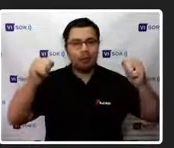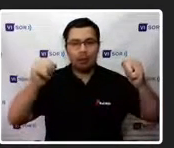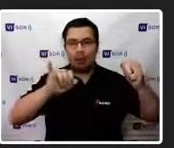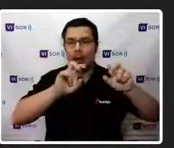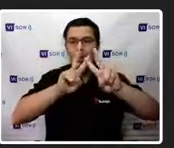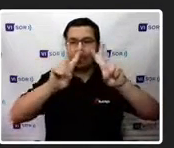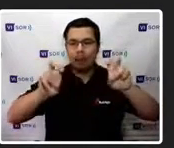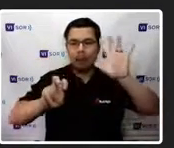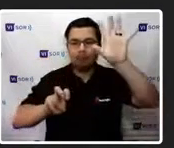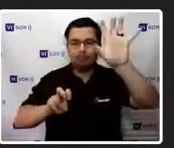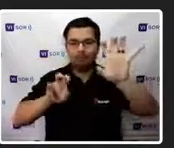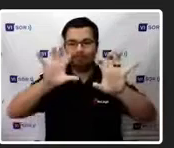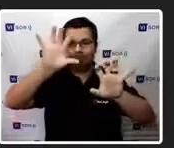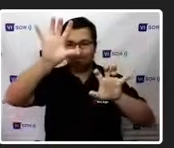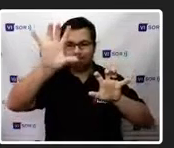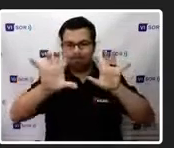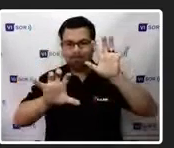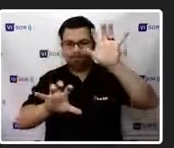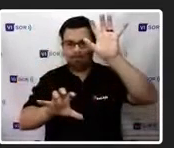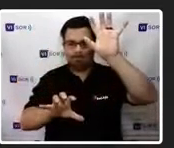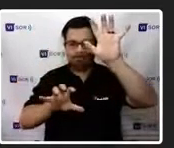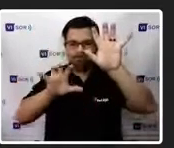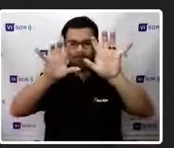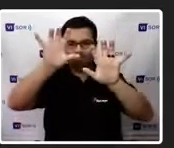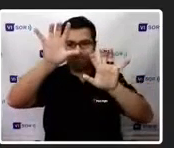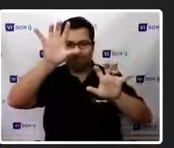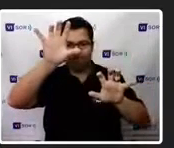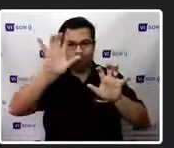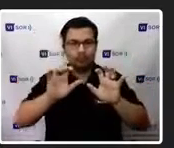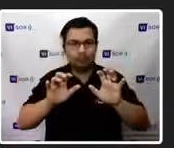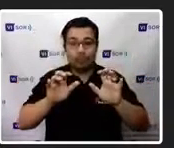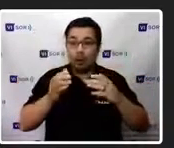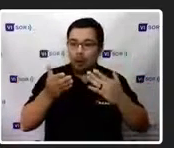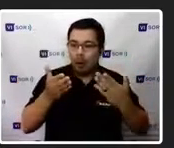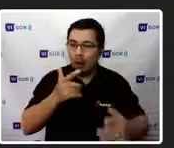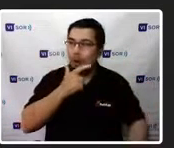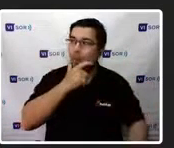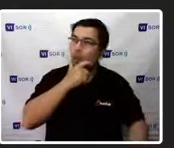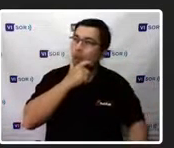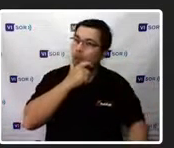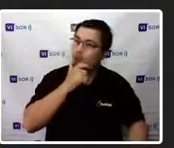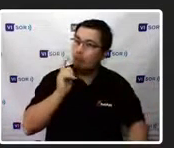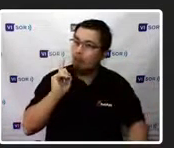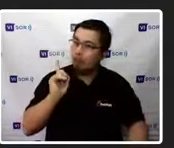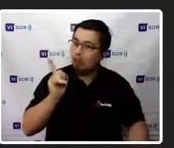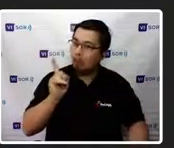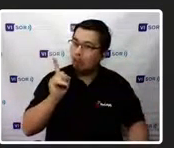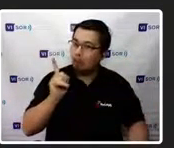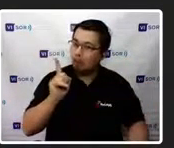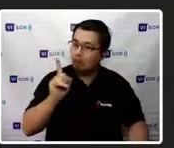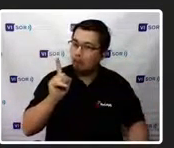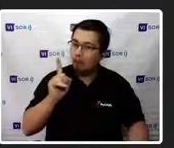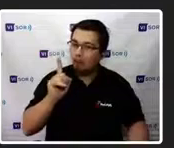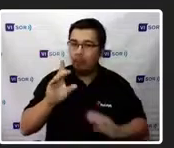carrera de ecoturismo, que, digamos, tenía esta actividad dentro de lo que se iba aprendiendo.